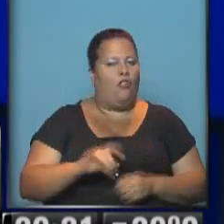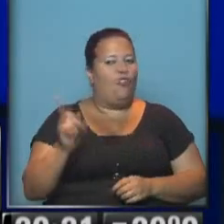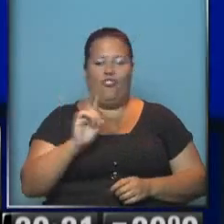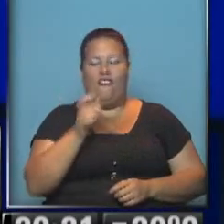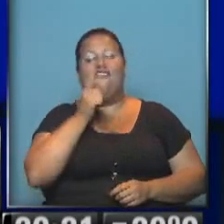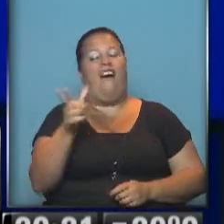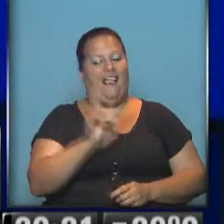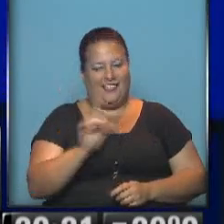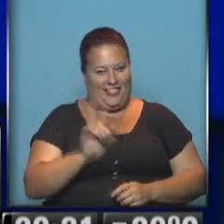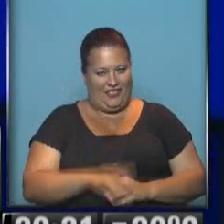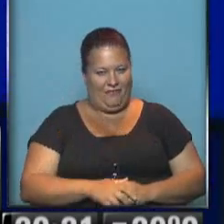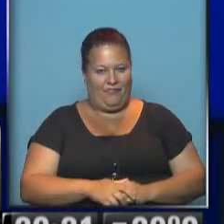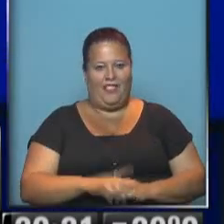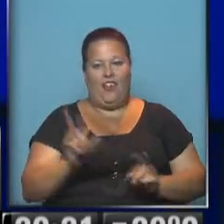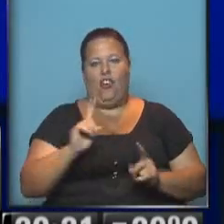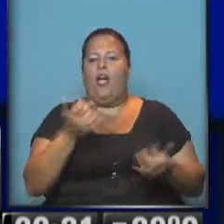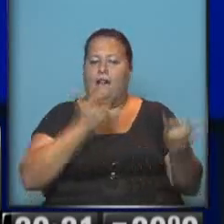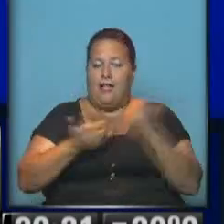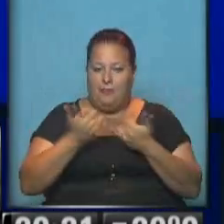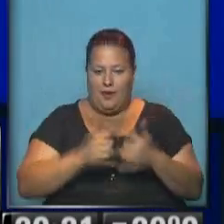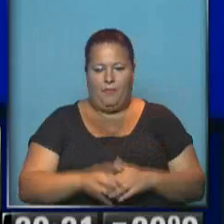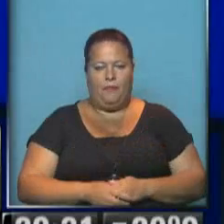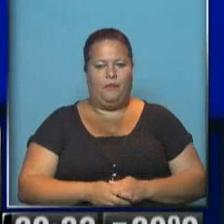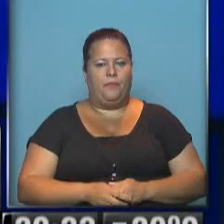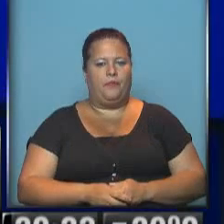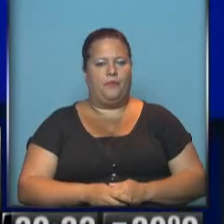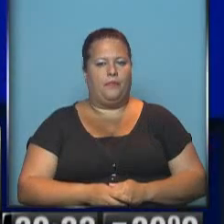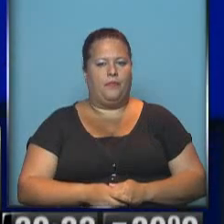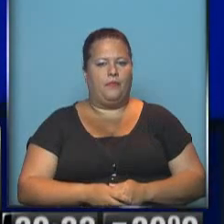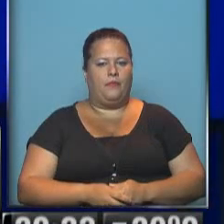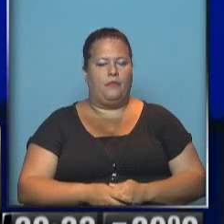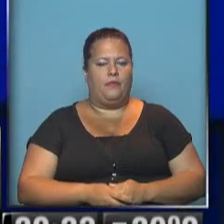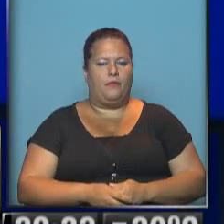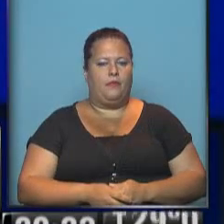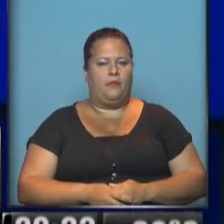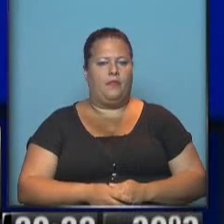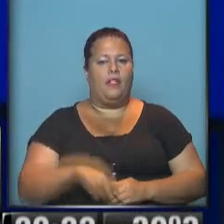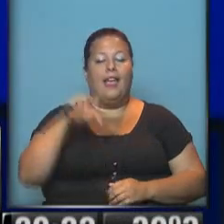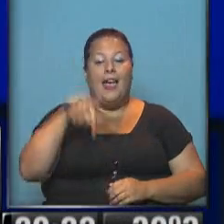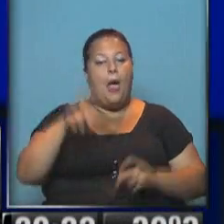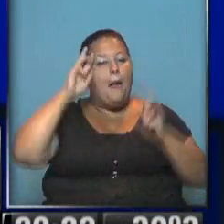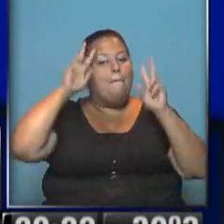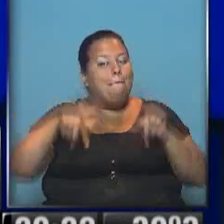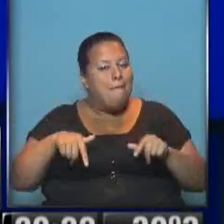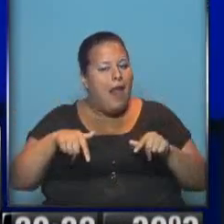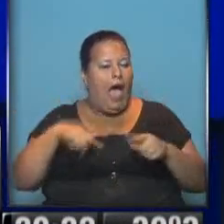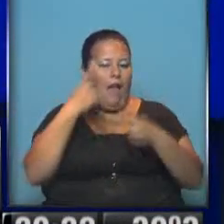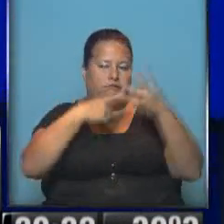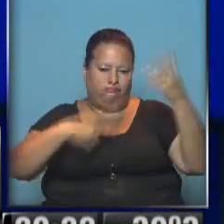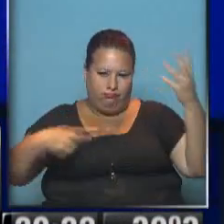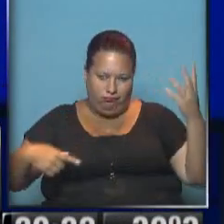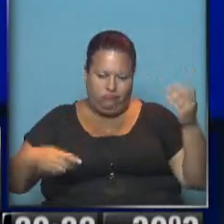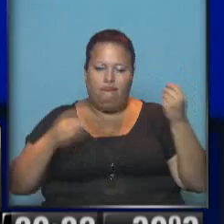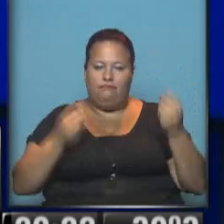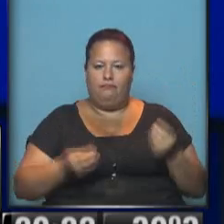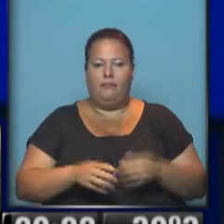fácil. No es así, digamos. Explíquemelo. Claro. Esto era un plan muy amplio,